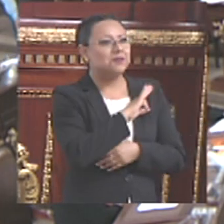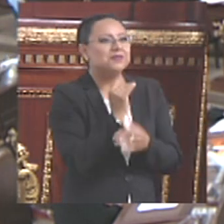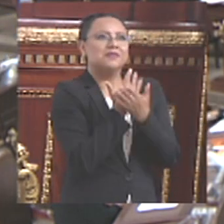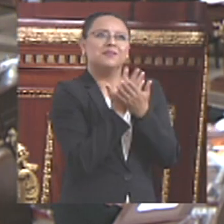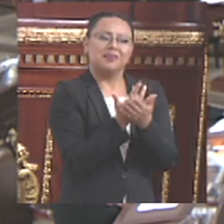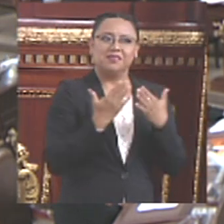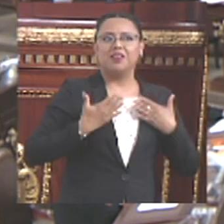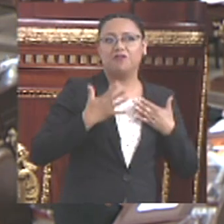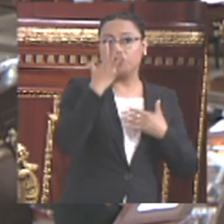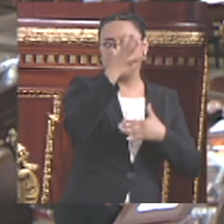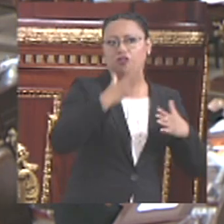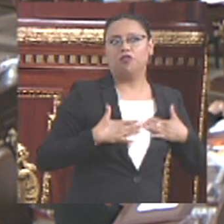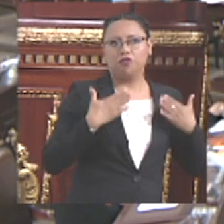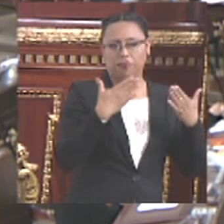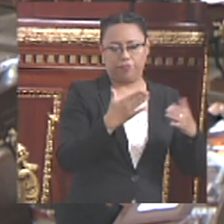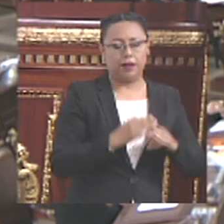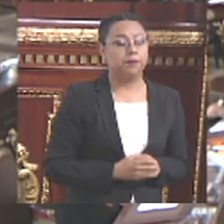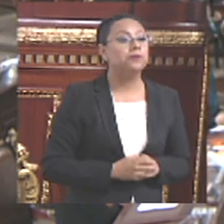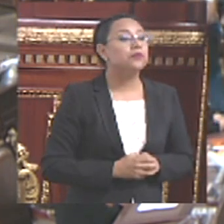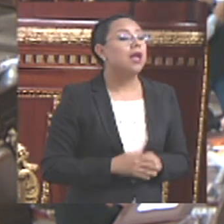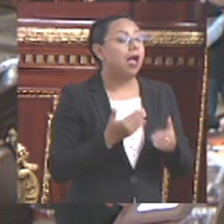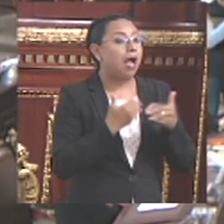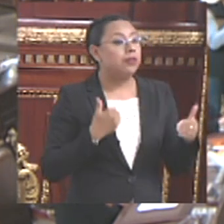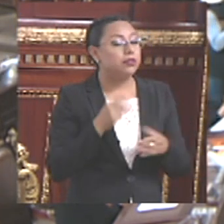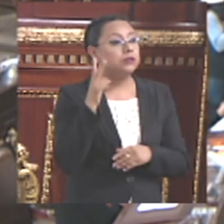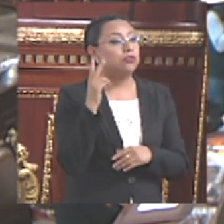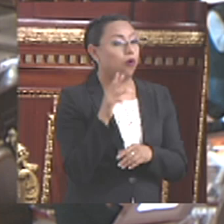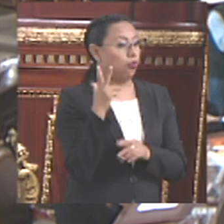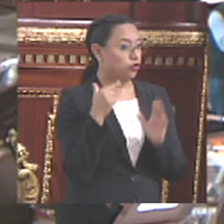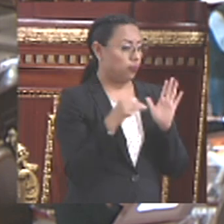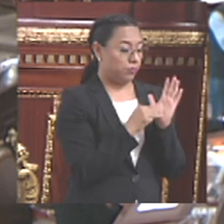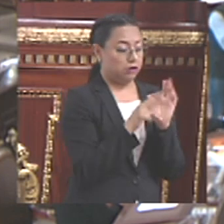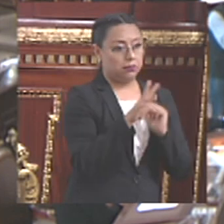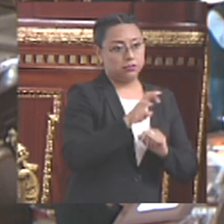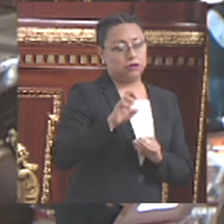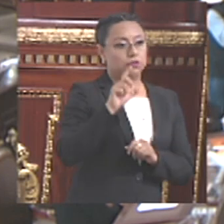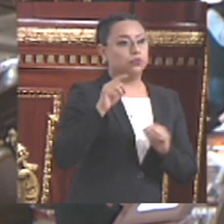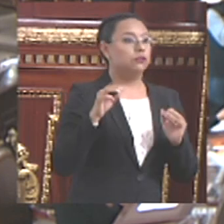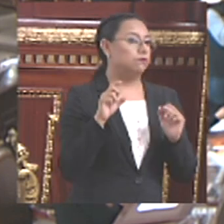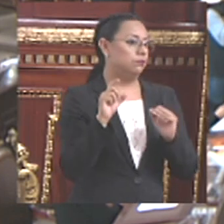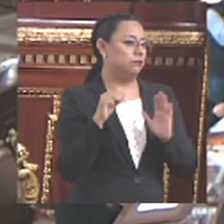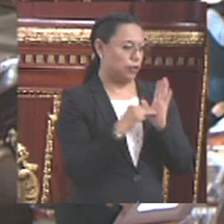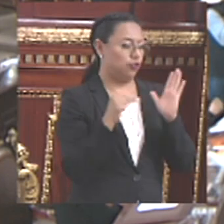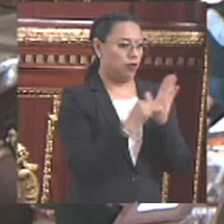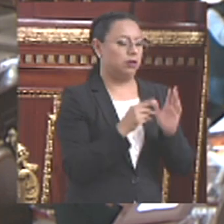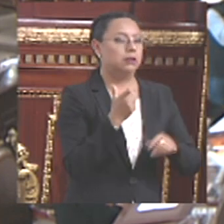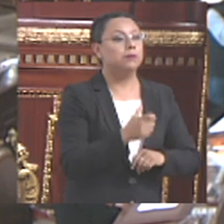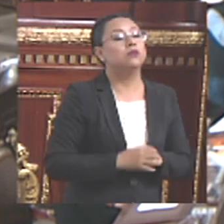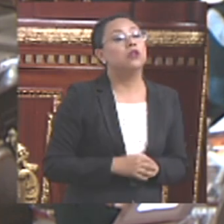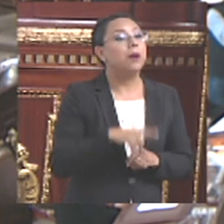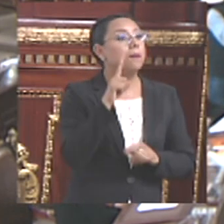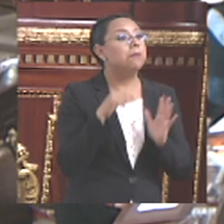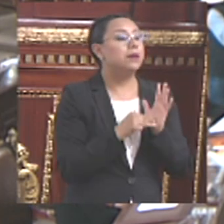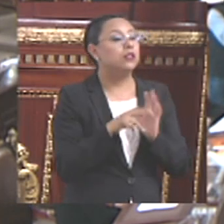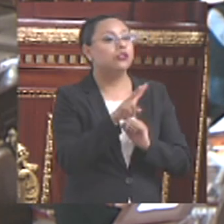designaron 3.800 millones de pesos, en el 21 1.250 y en el